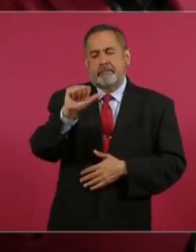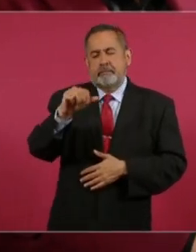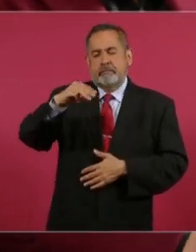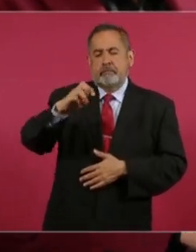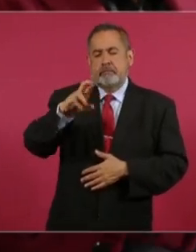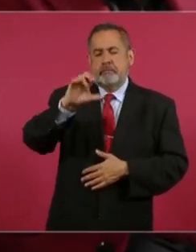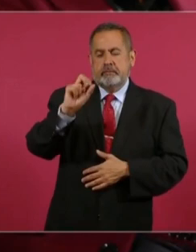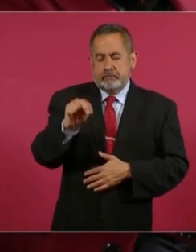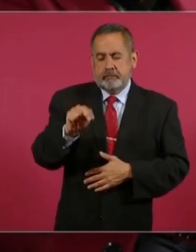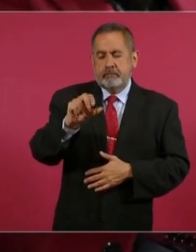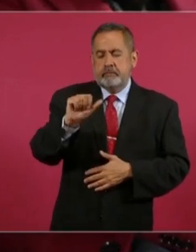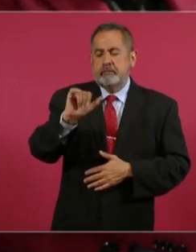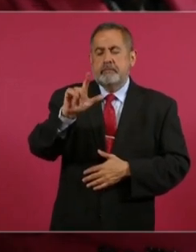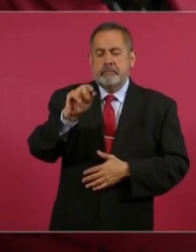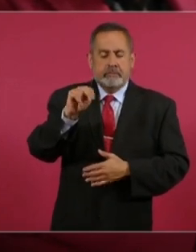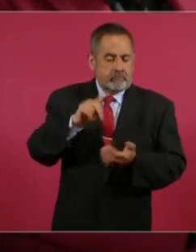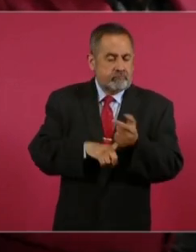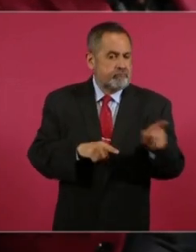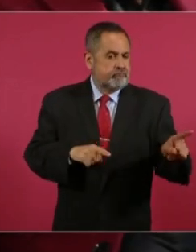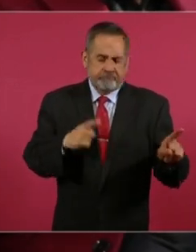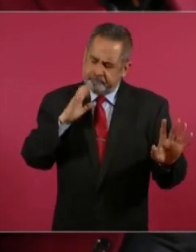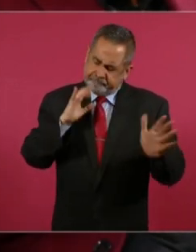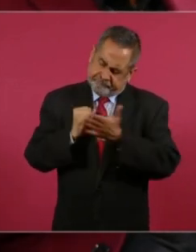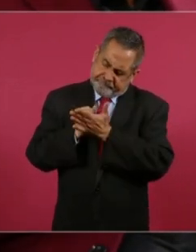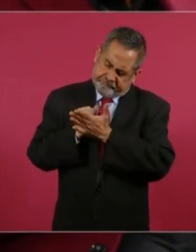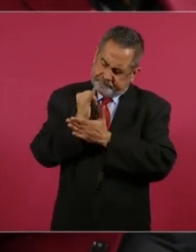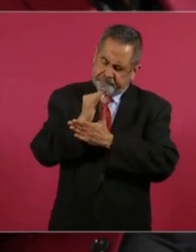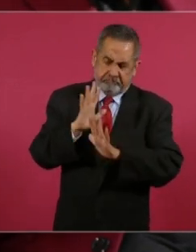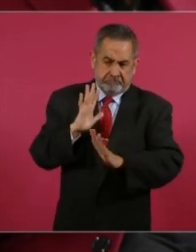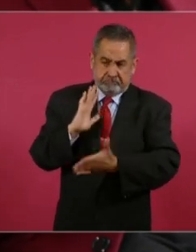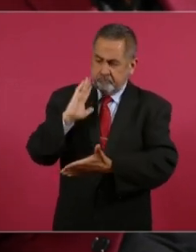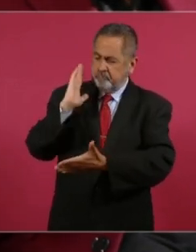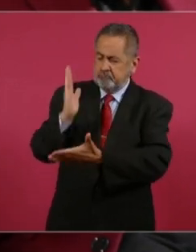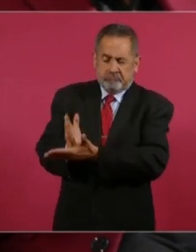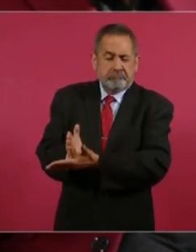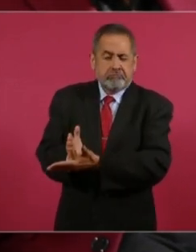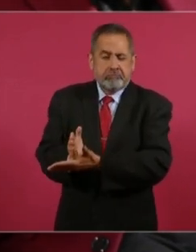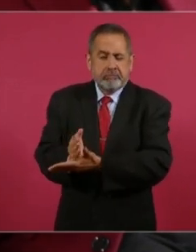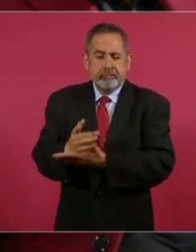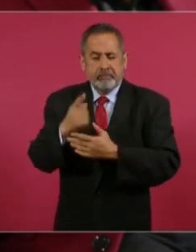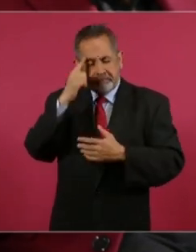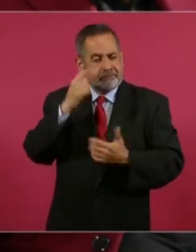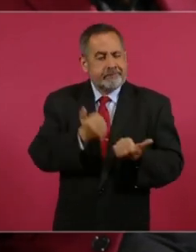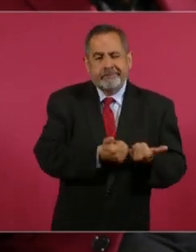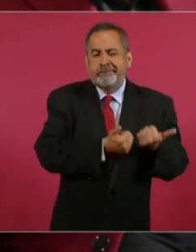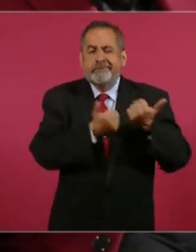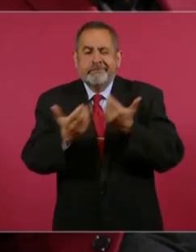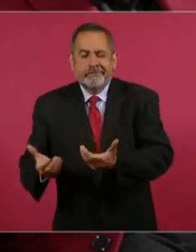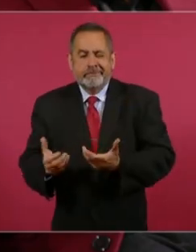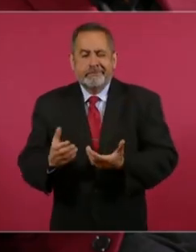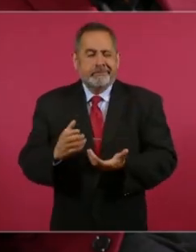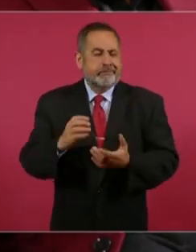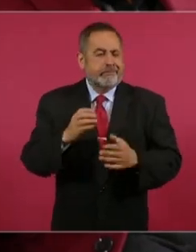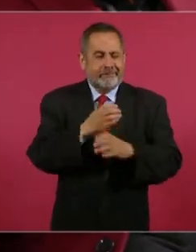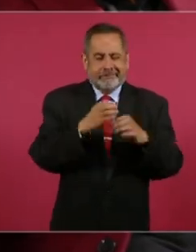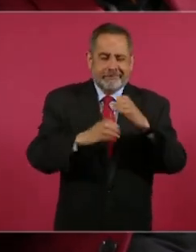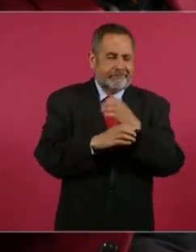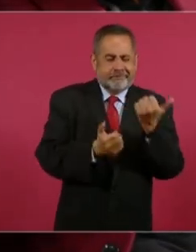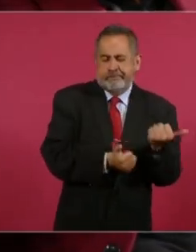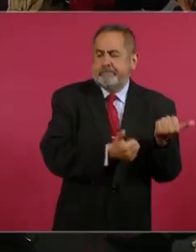que sostiene tanto su decisión de suspender las operaciones de carga en el